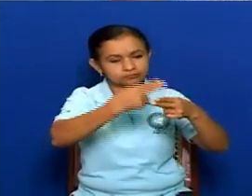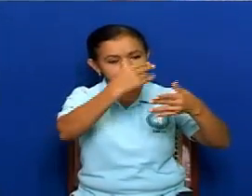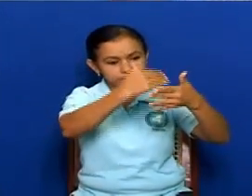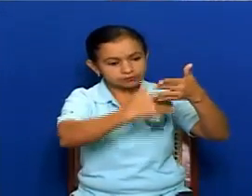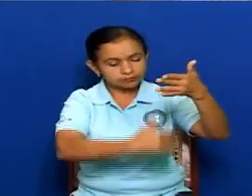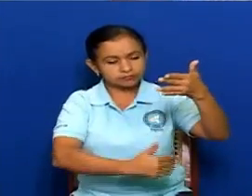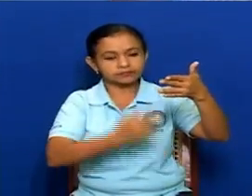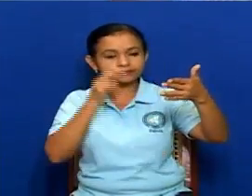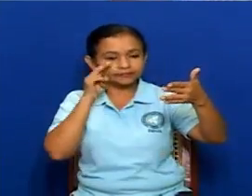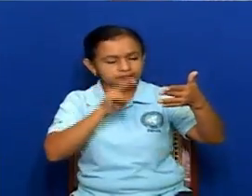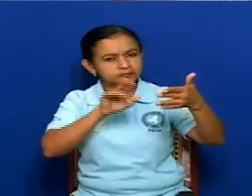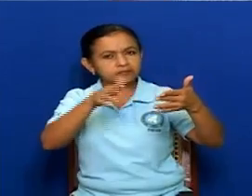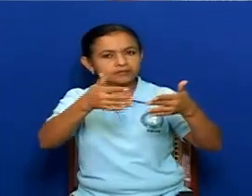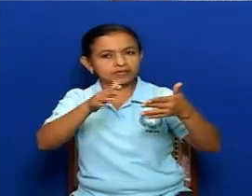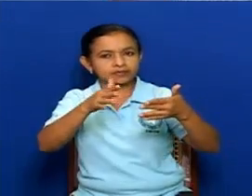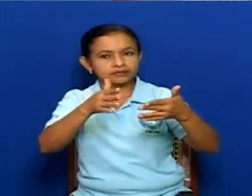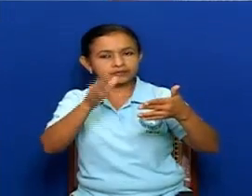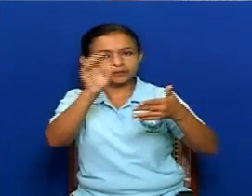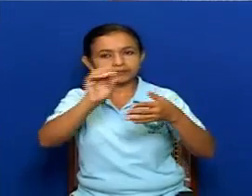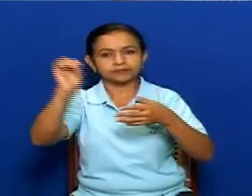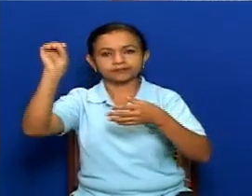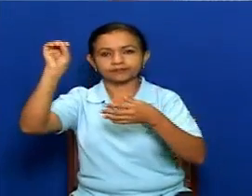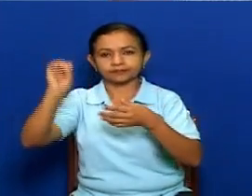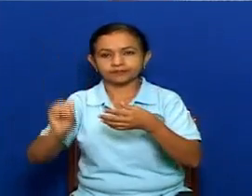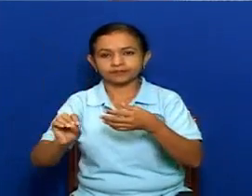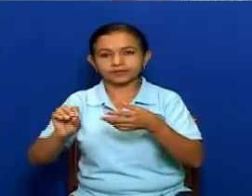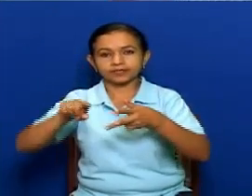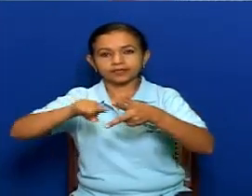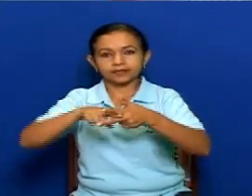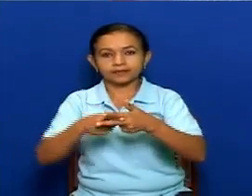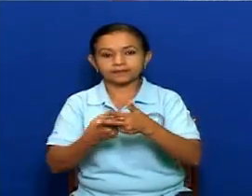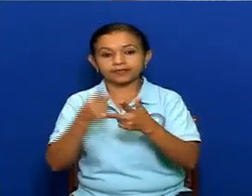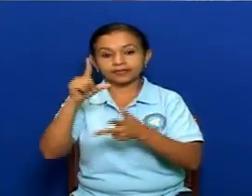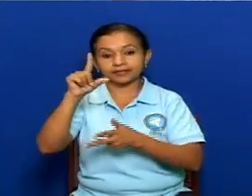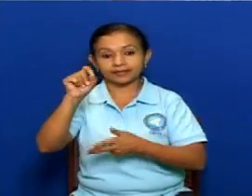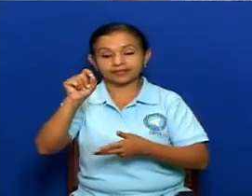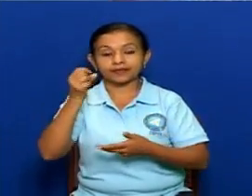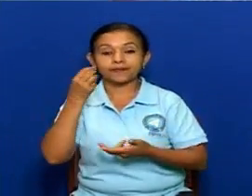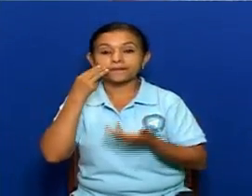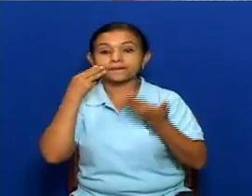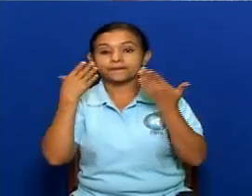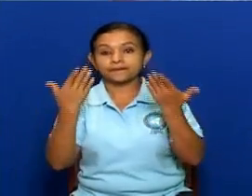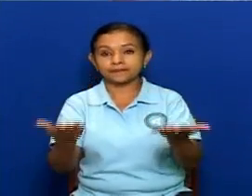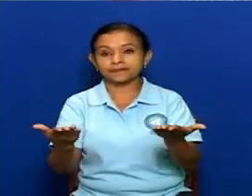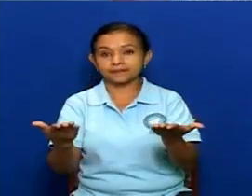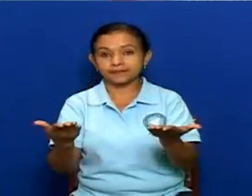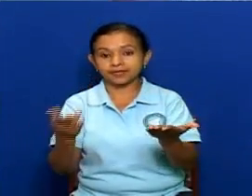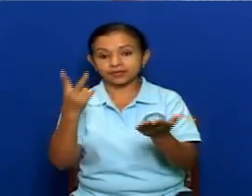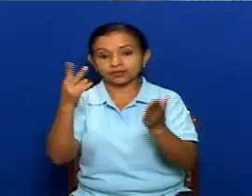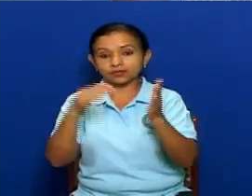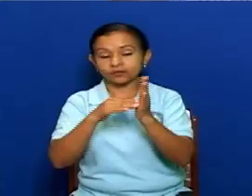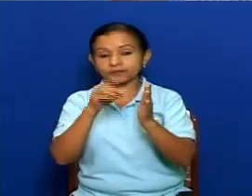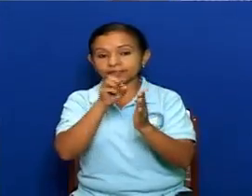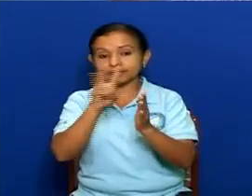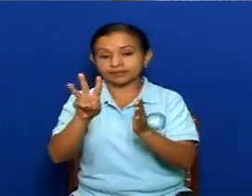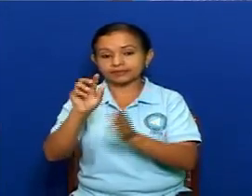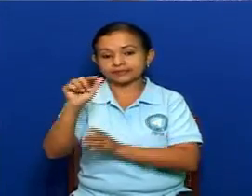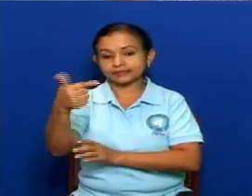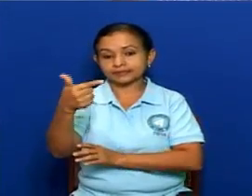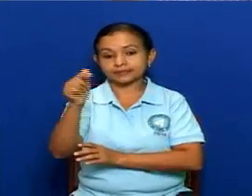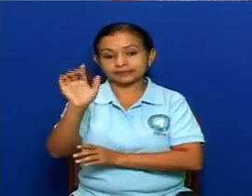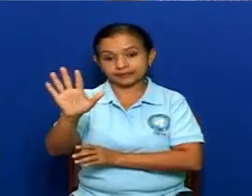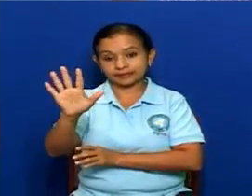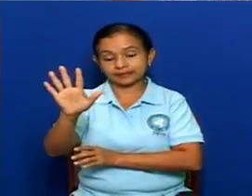una estadística promedio, y dimos inicio un 10 de mayo de 2013 con una estadística de